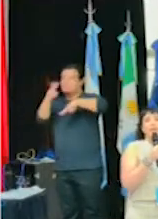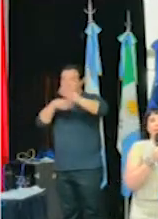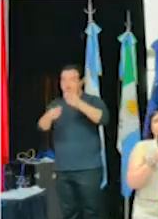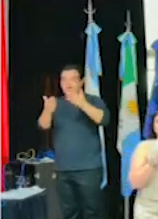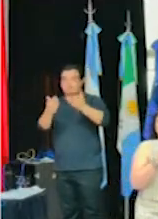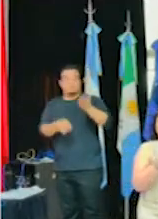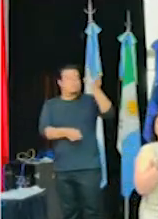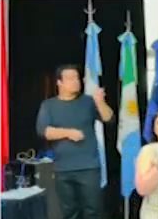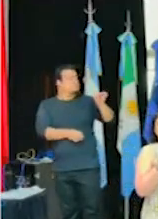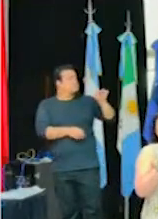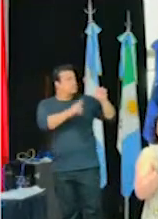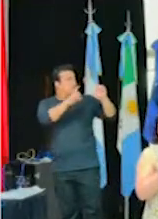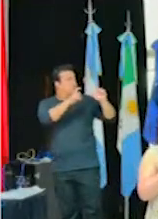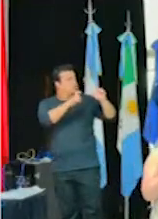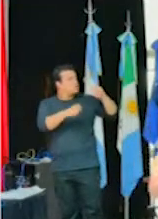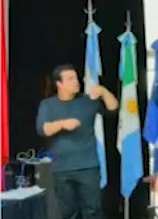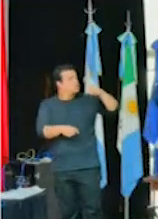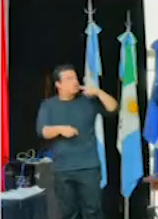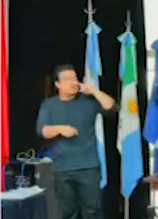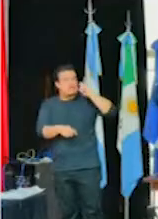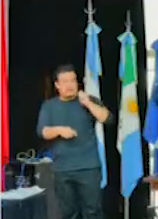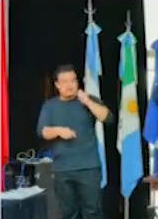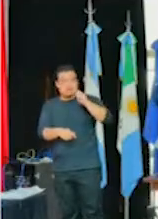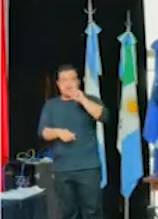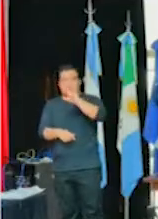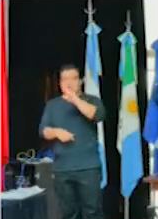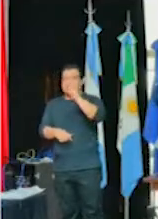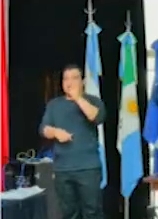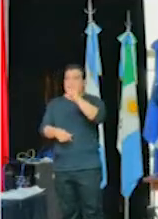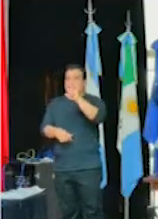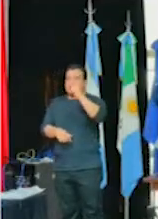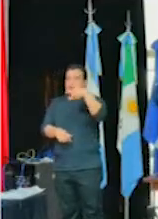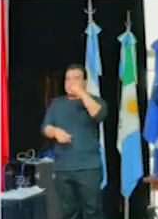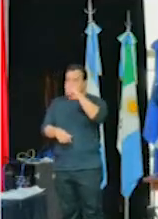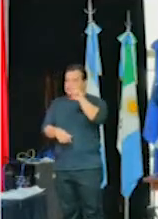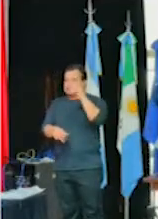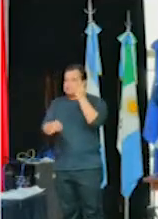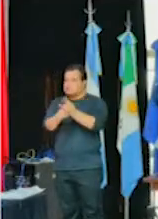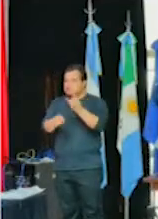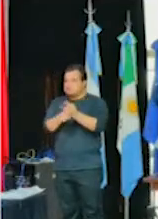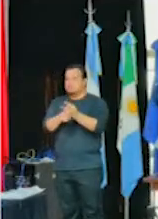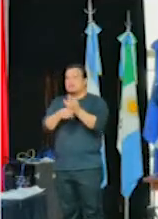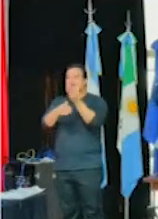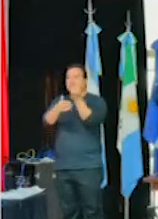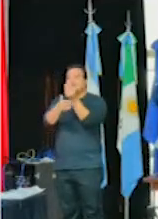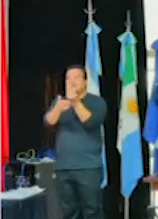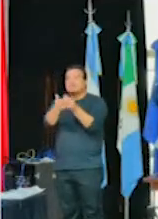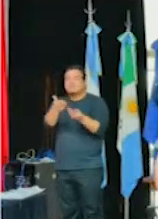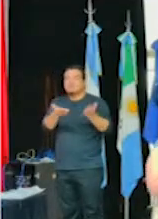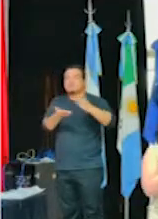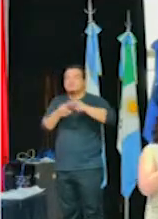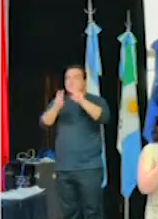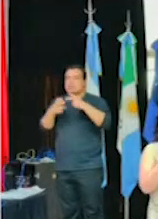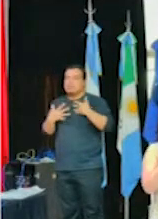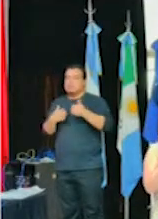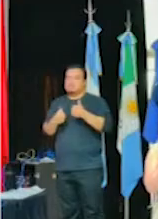Mónica Lalanda, que es una española que hace un montón de trabajo con cómics y salud. Entonces, un